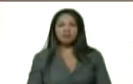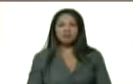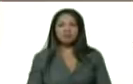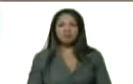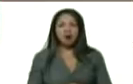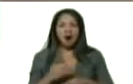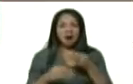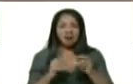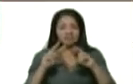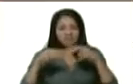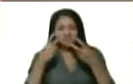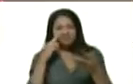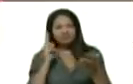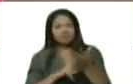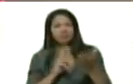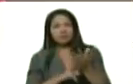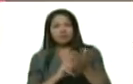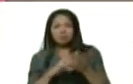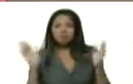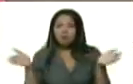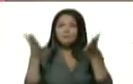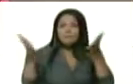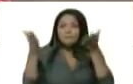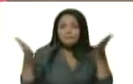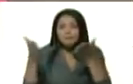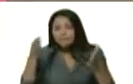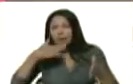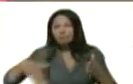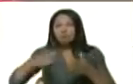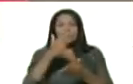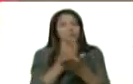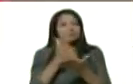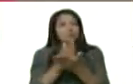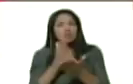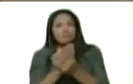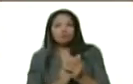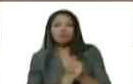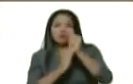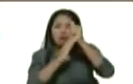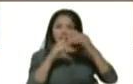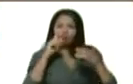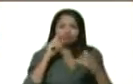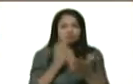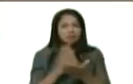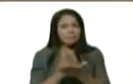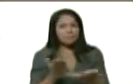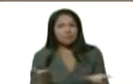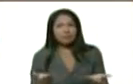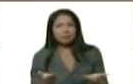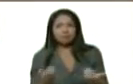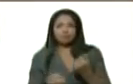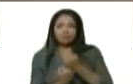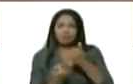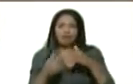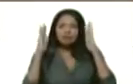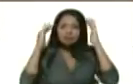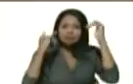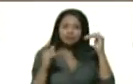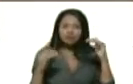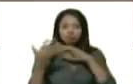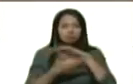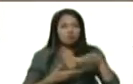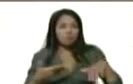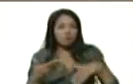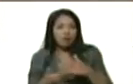Hacer la realidad, motivar al pueblo permanentemente con un liderazgo basado en la atención de los